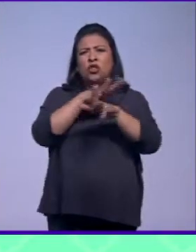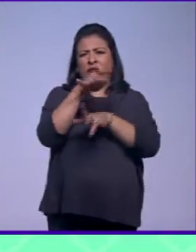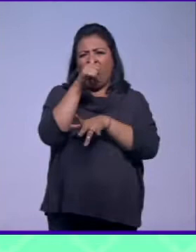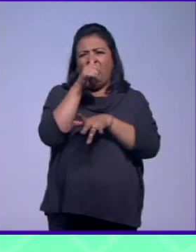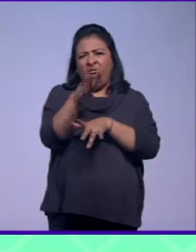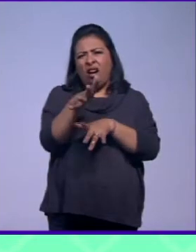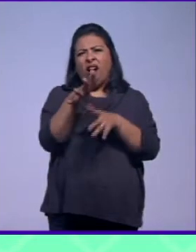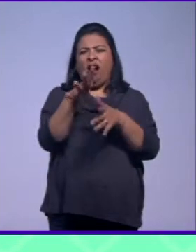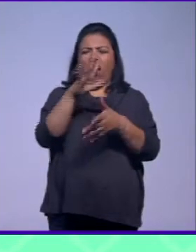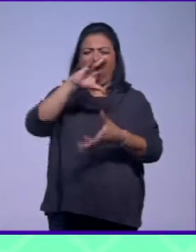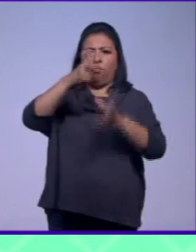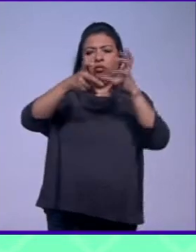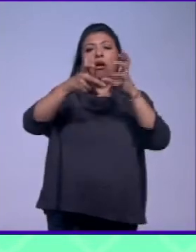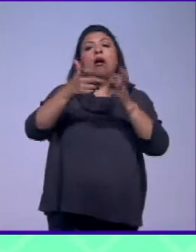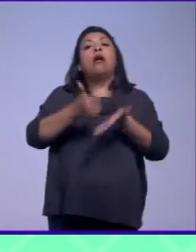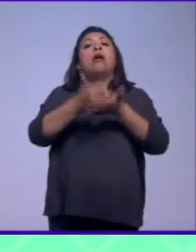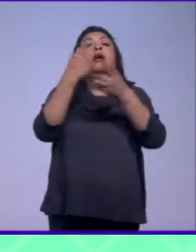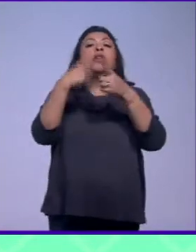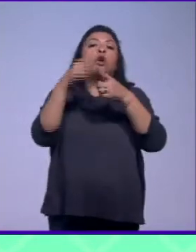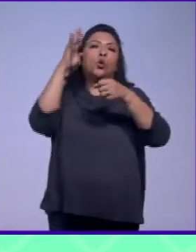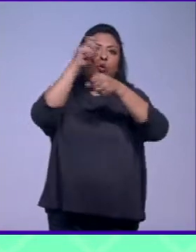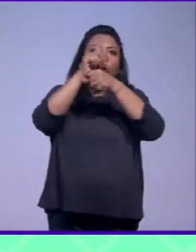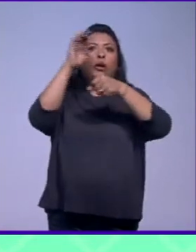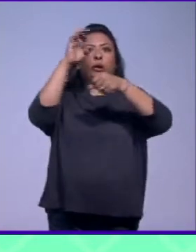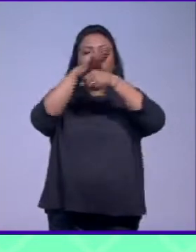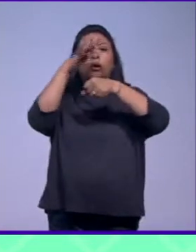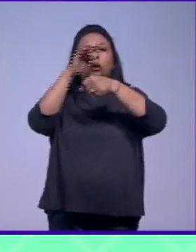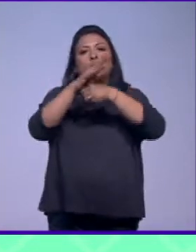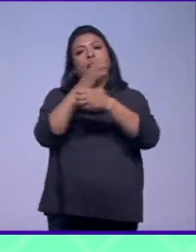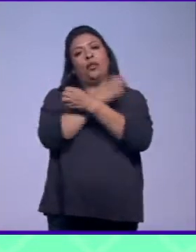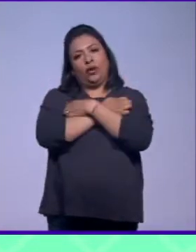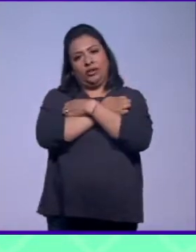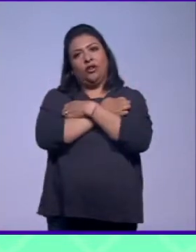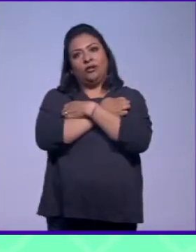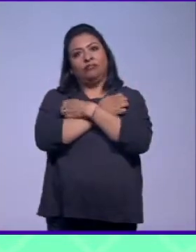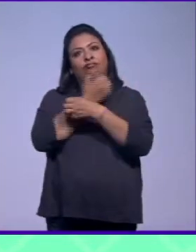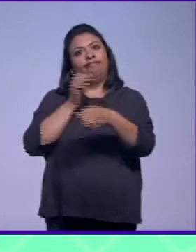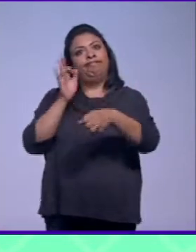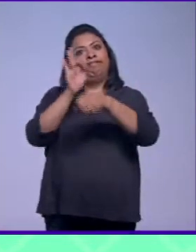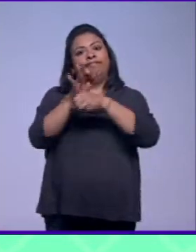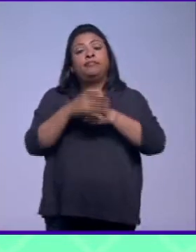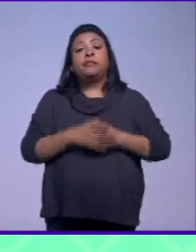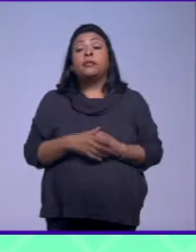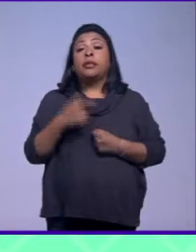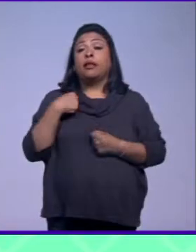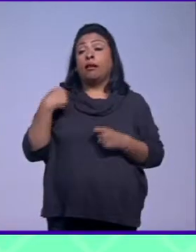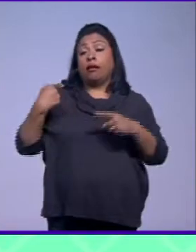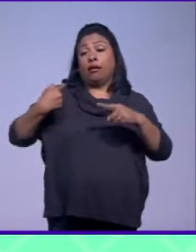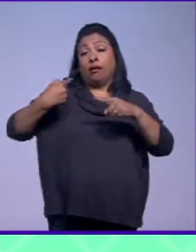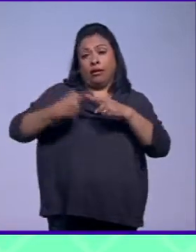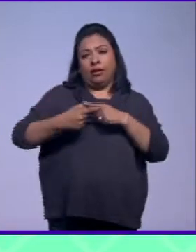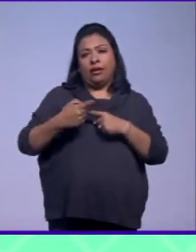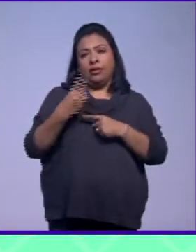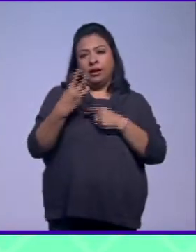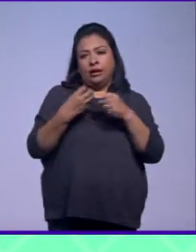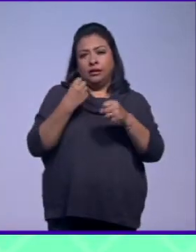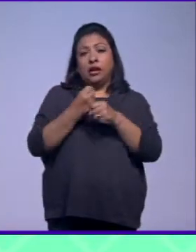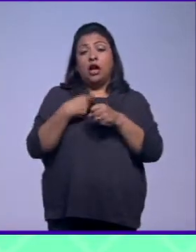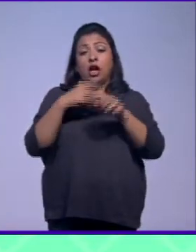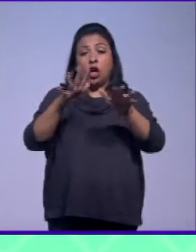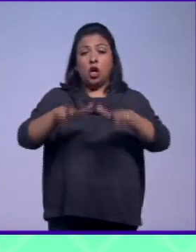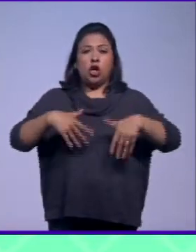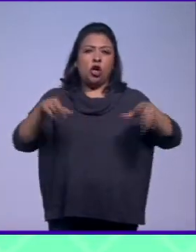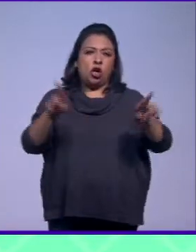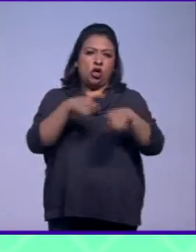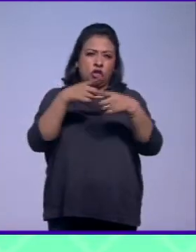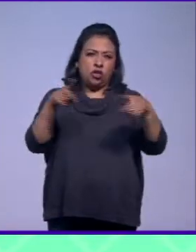a través de la cultura cultura y más cultura y educación como ha sucedido desde hace tres años los conciertos